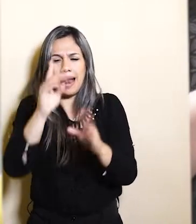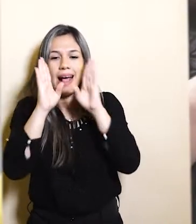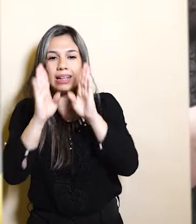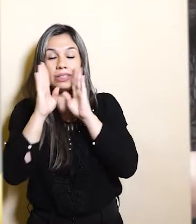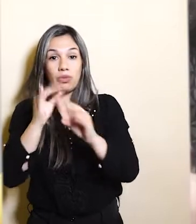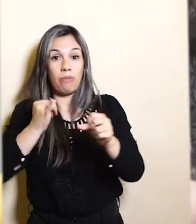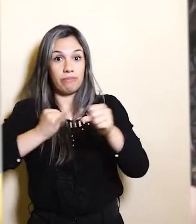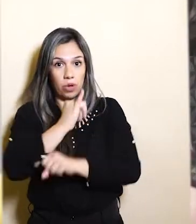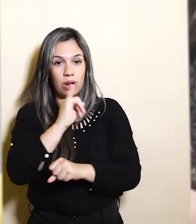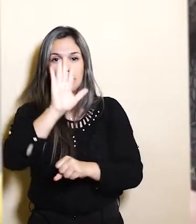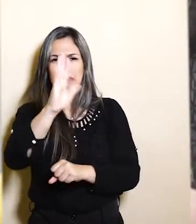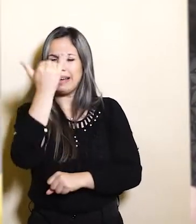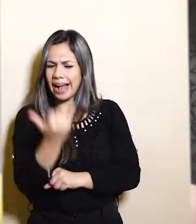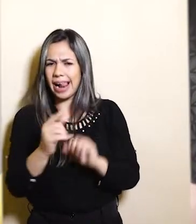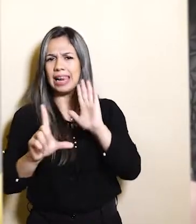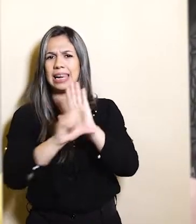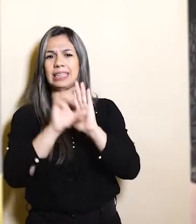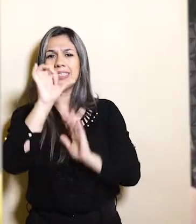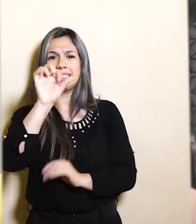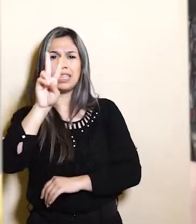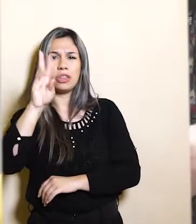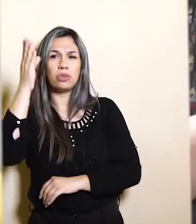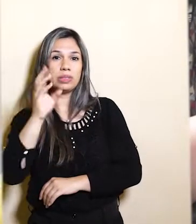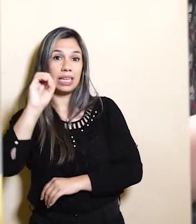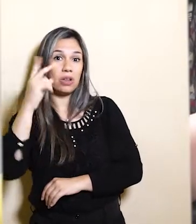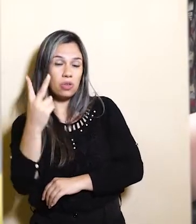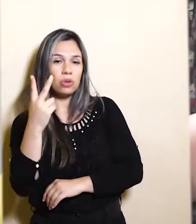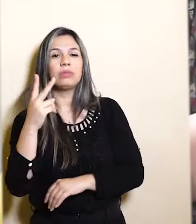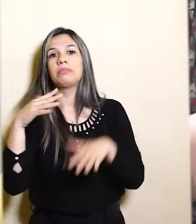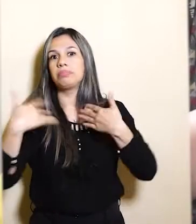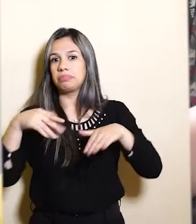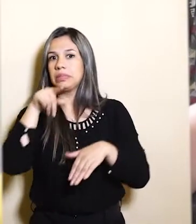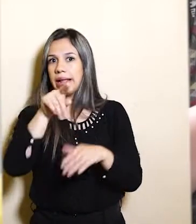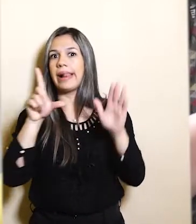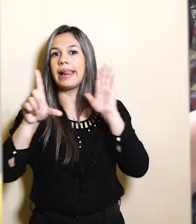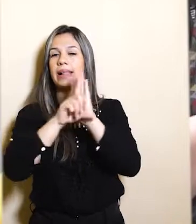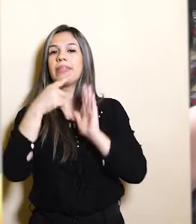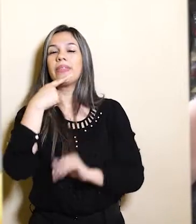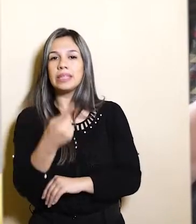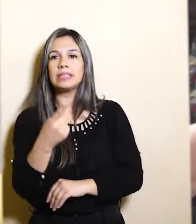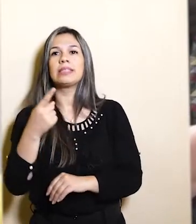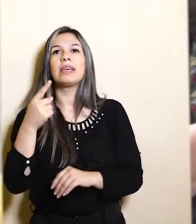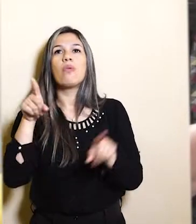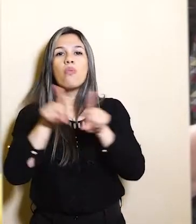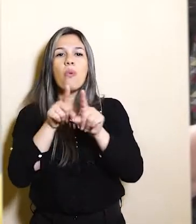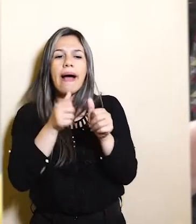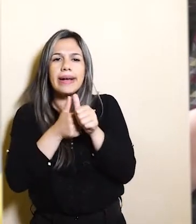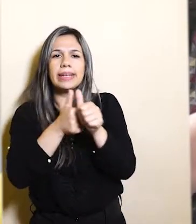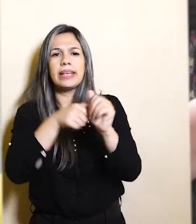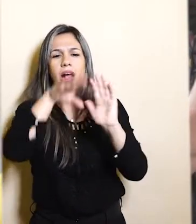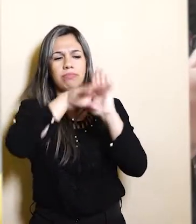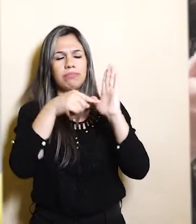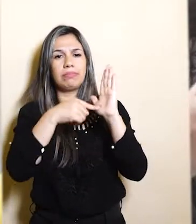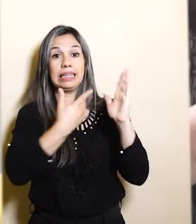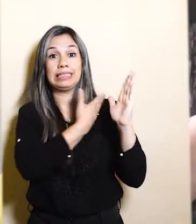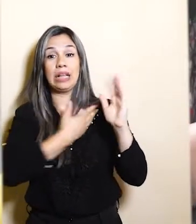sexual. Hay una ley específica, la ley 6202, que tiene la intención de ser una guía para el Estado